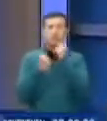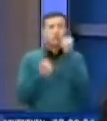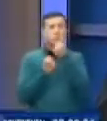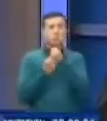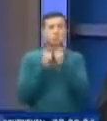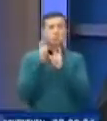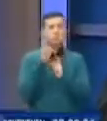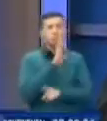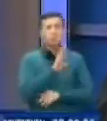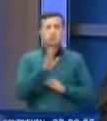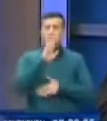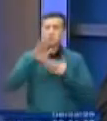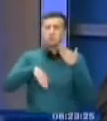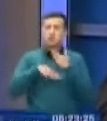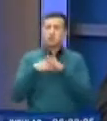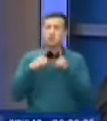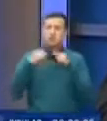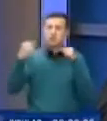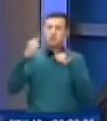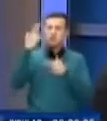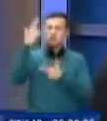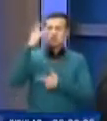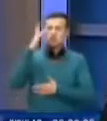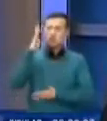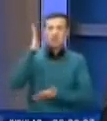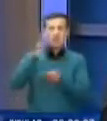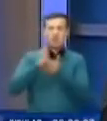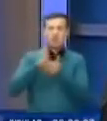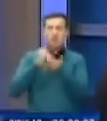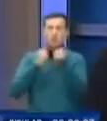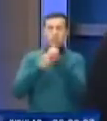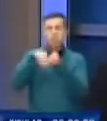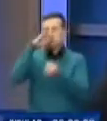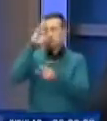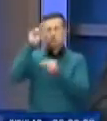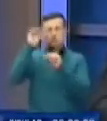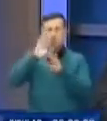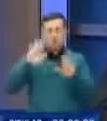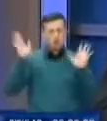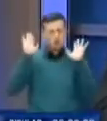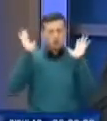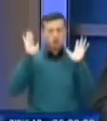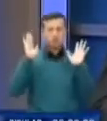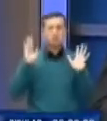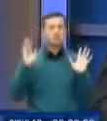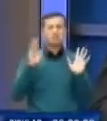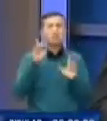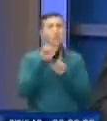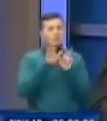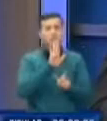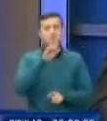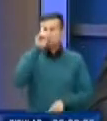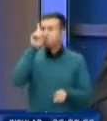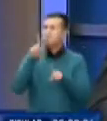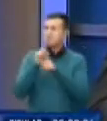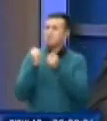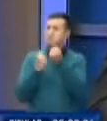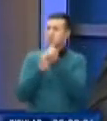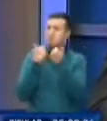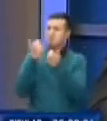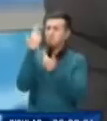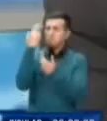la gente no está en contra de que las fuerzas armadas le apoyen a la policía para vivir en un país más seguro este menciona el tema del crimen